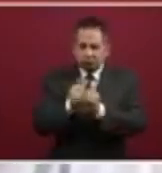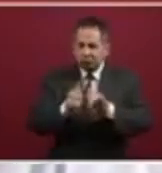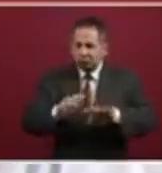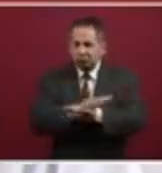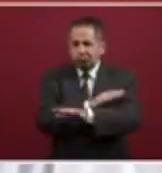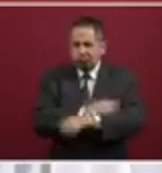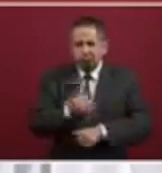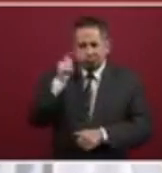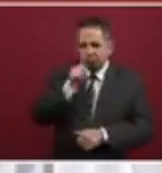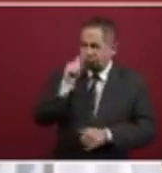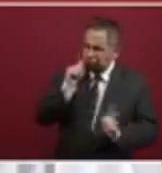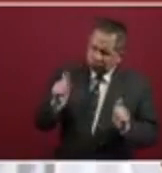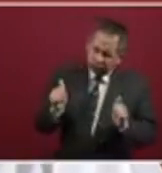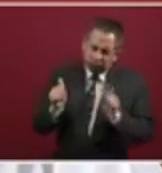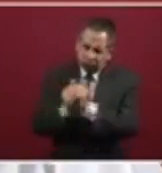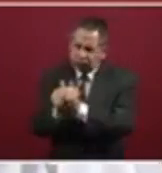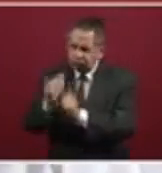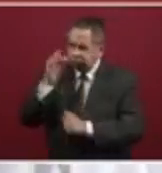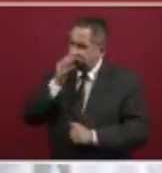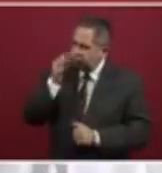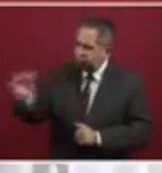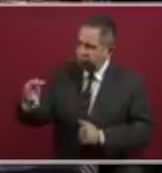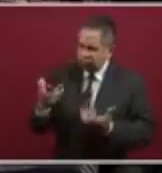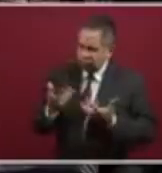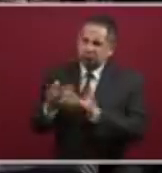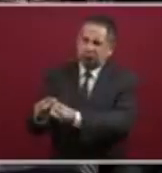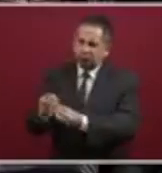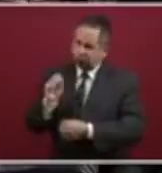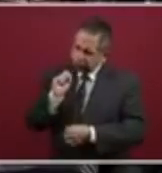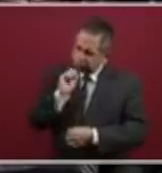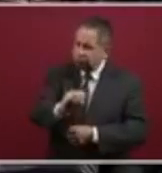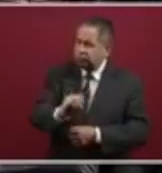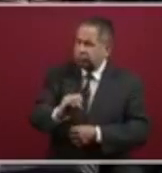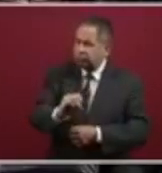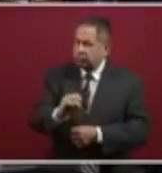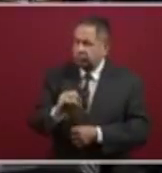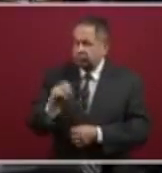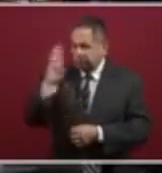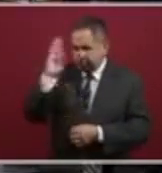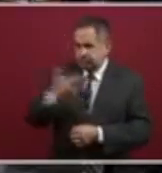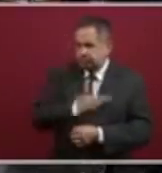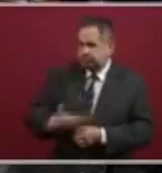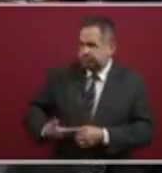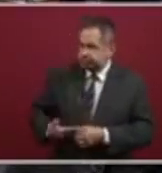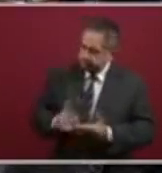siempre con usted, señor presidente. Muchas gracias.